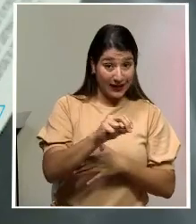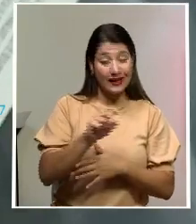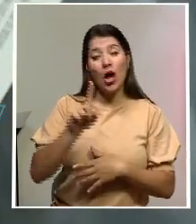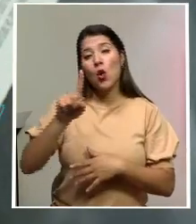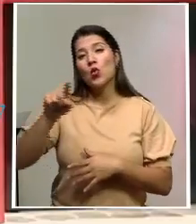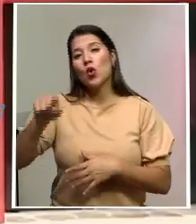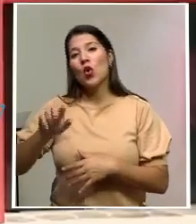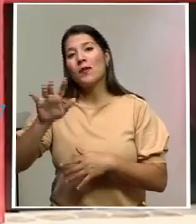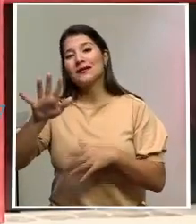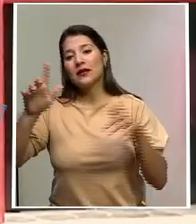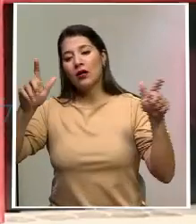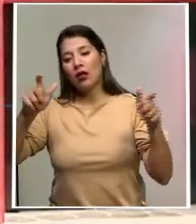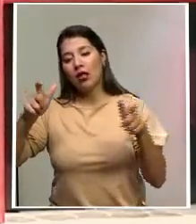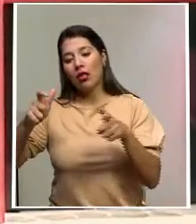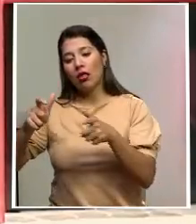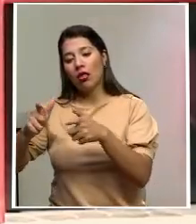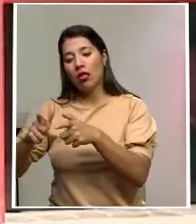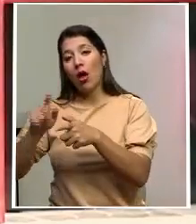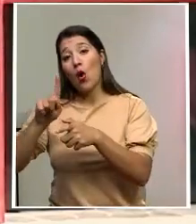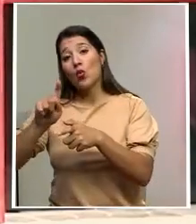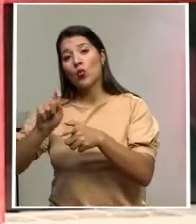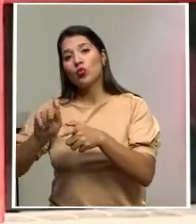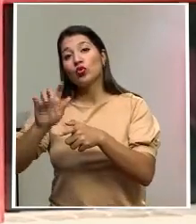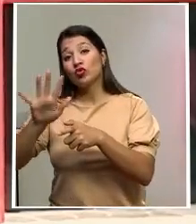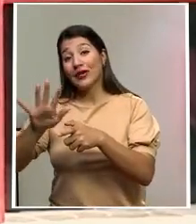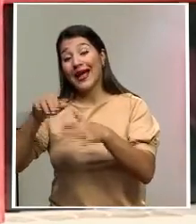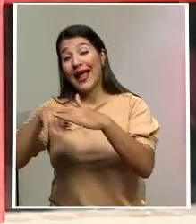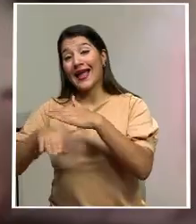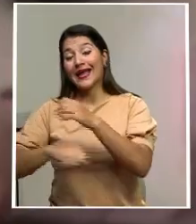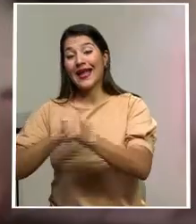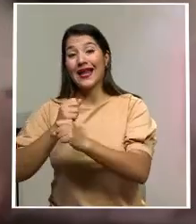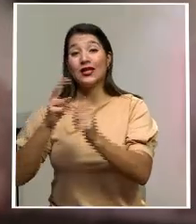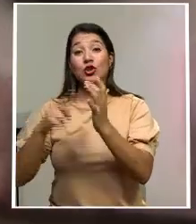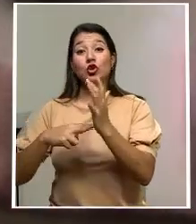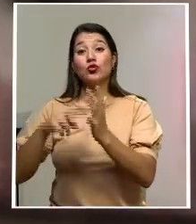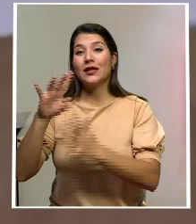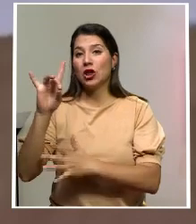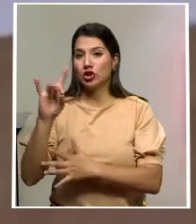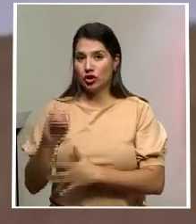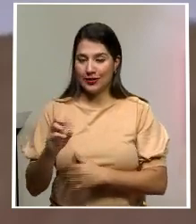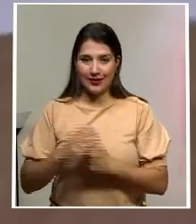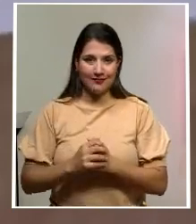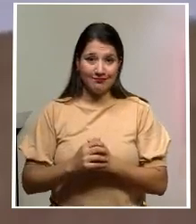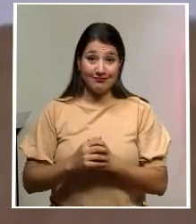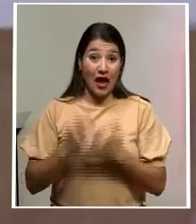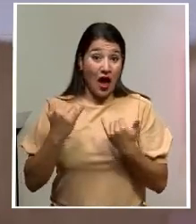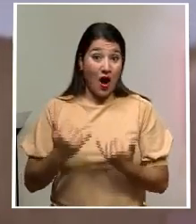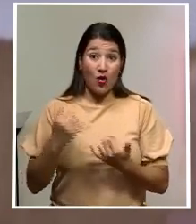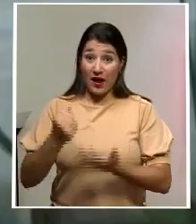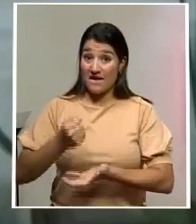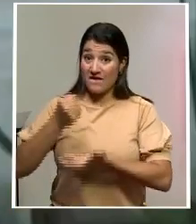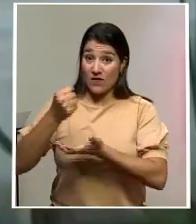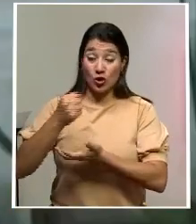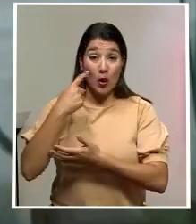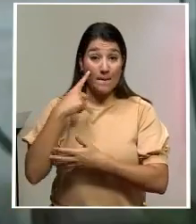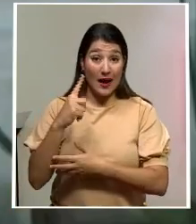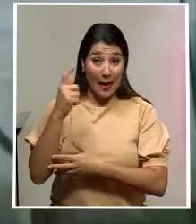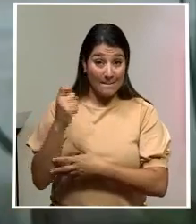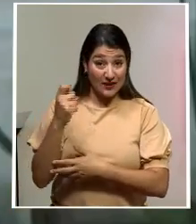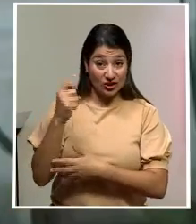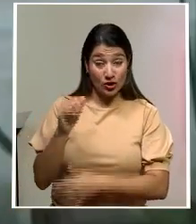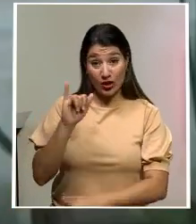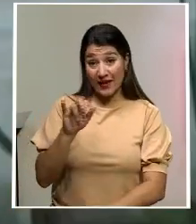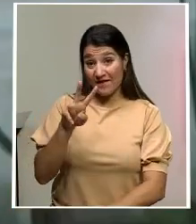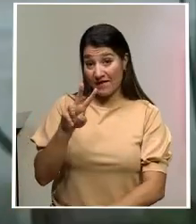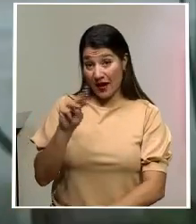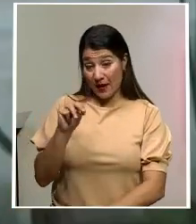2080. El régimen se está quedando sin dinero, la reserva se está agotando. Y si no se toman las reformas, eso quiere decir